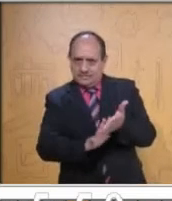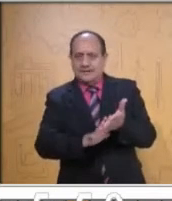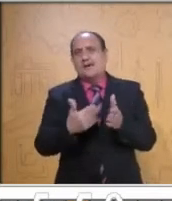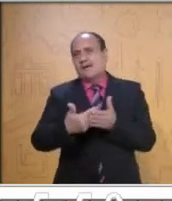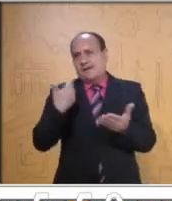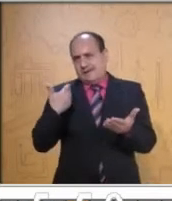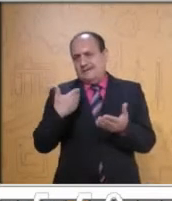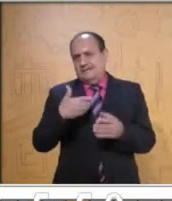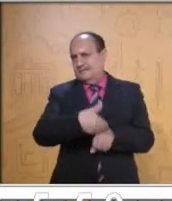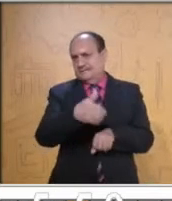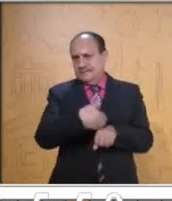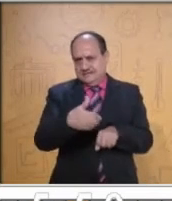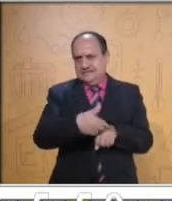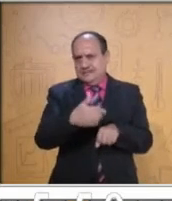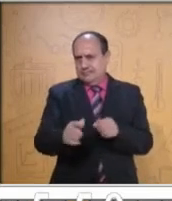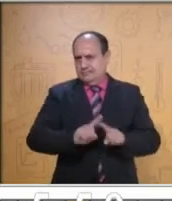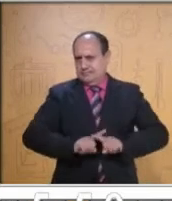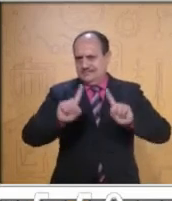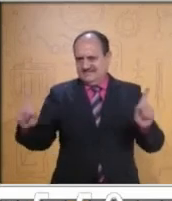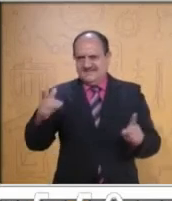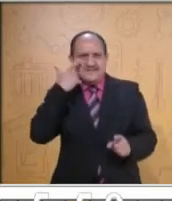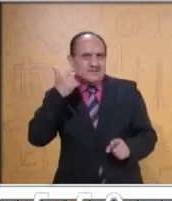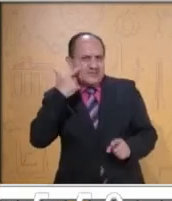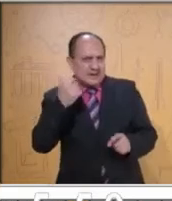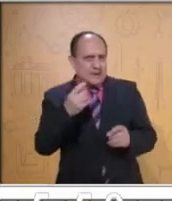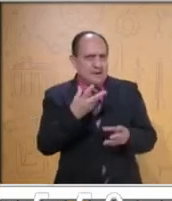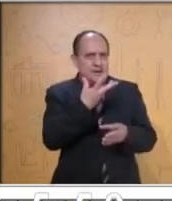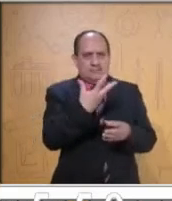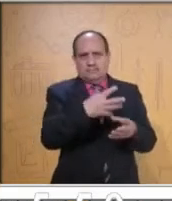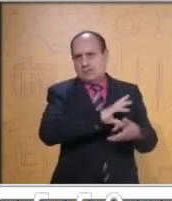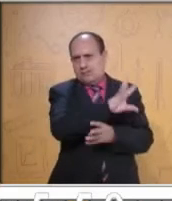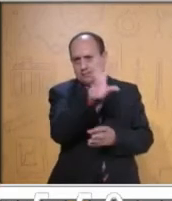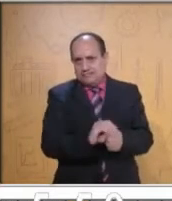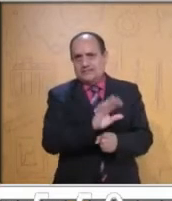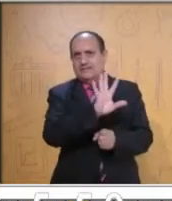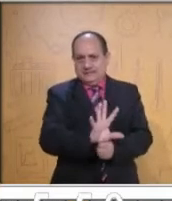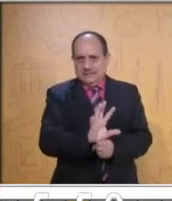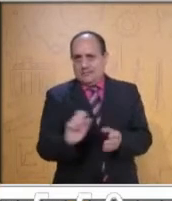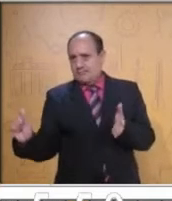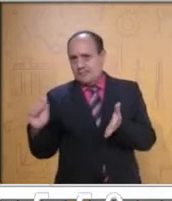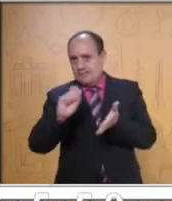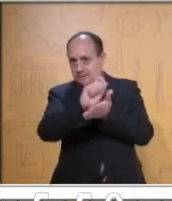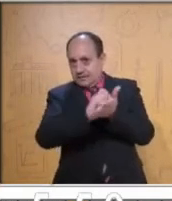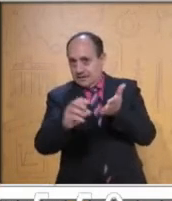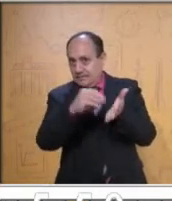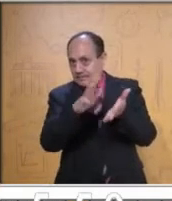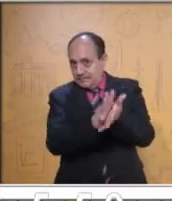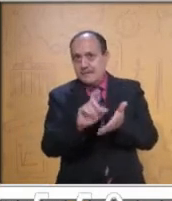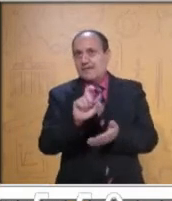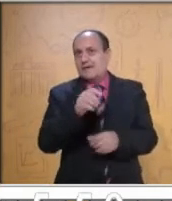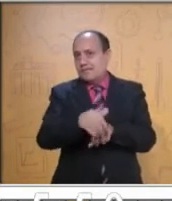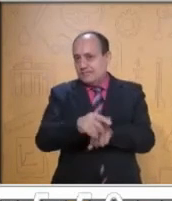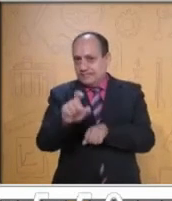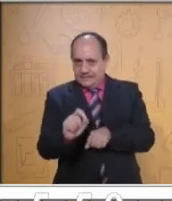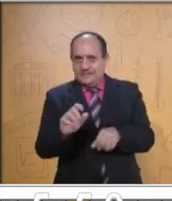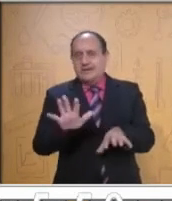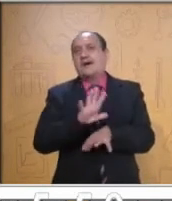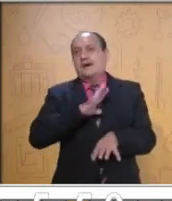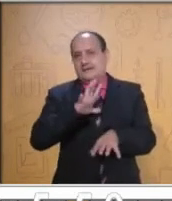del dato atípico, todas eran 5, y al momento de poner mi dato atípico, que puse el 20, voy a tener